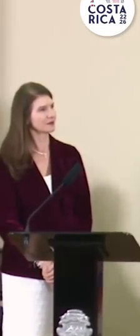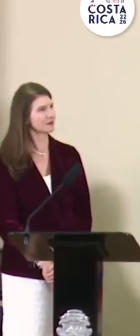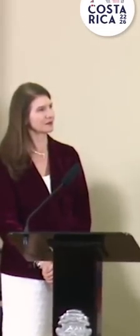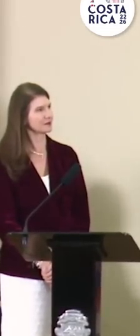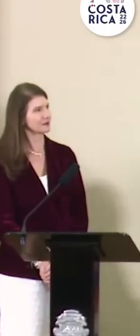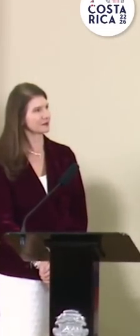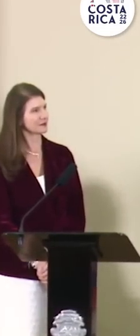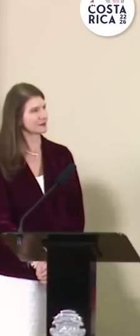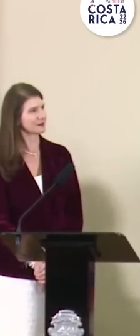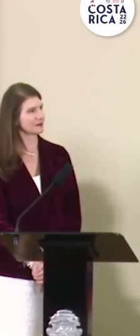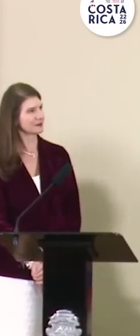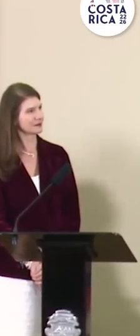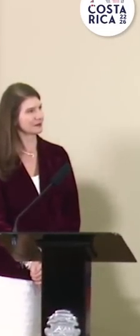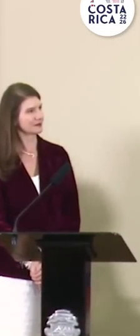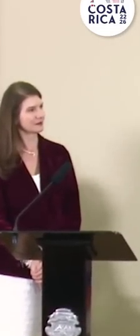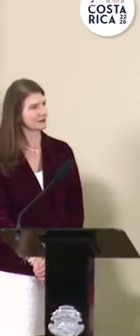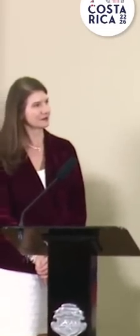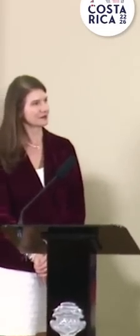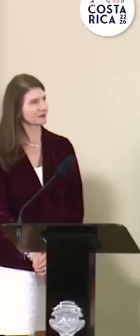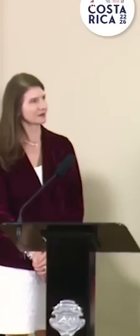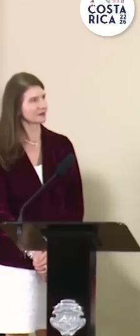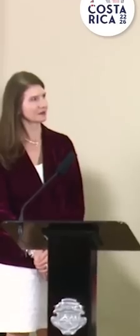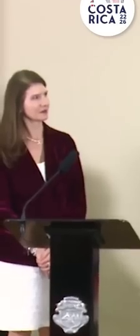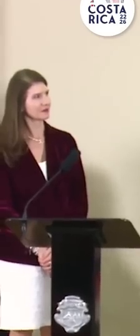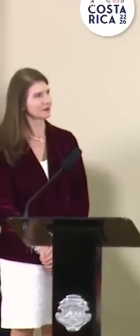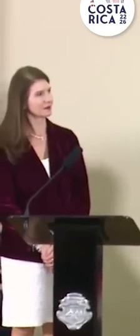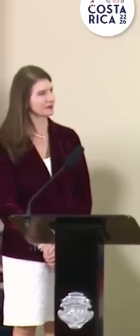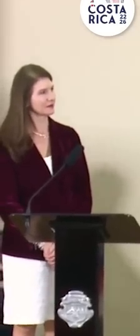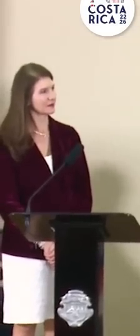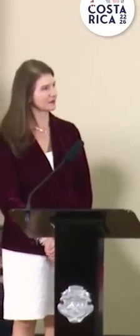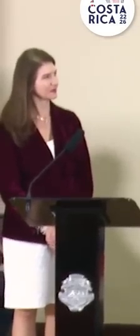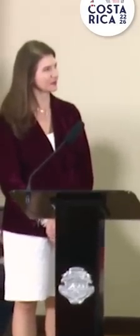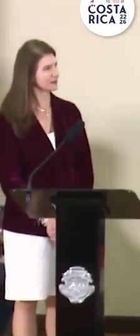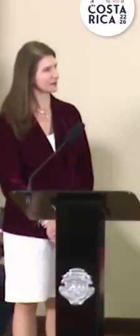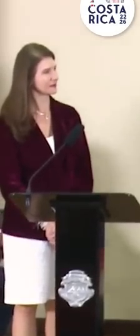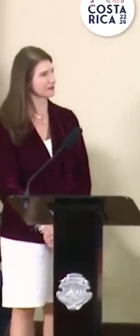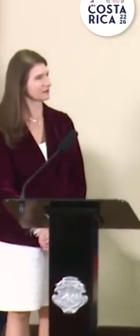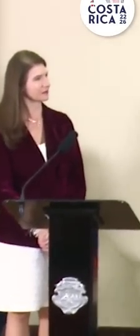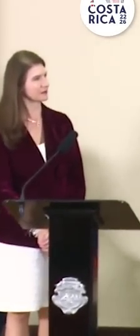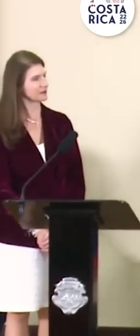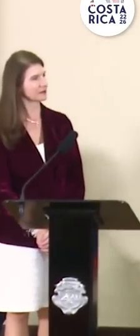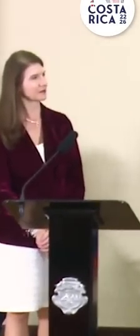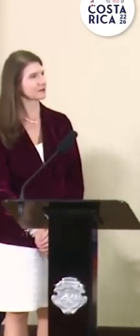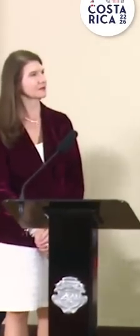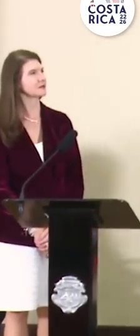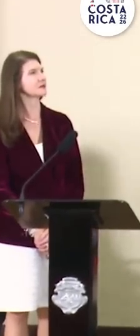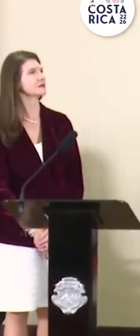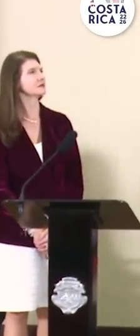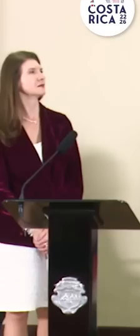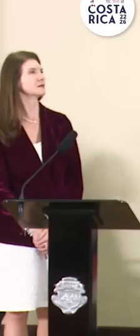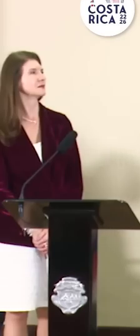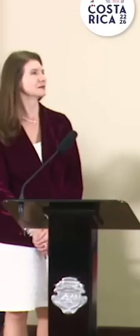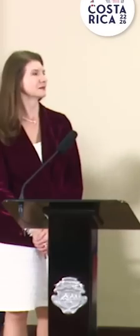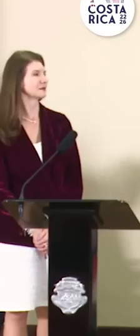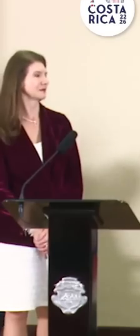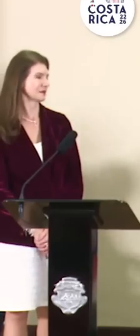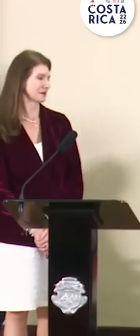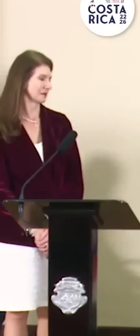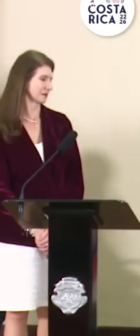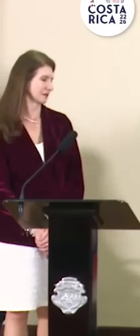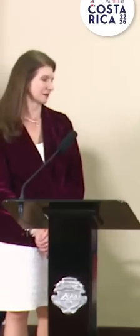tardó tanto, ¿eh? Tardó un poquillo, pero no tanto. No, mucho gusto. Muchas